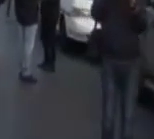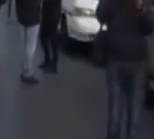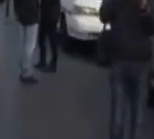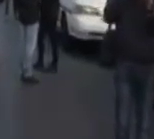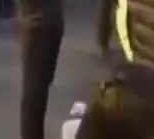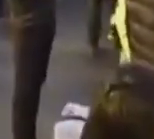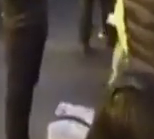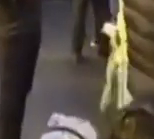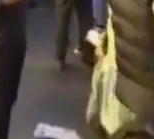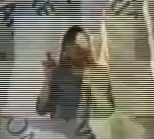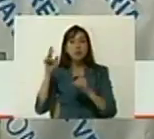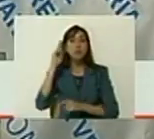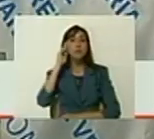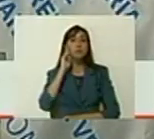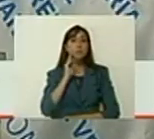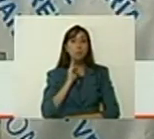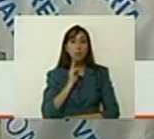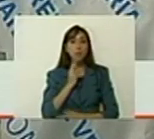el pasado mayo.